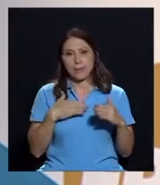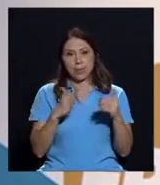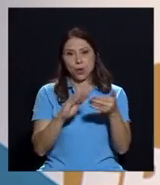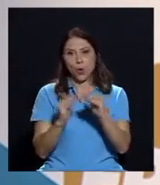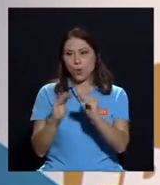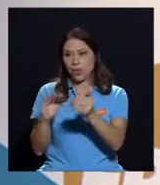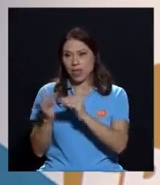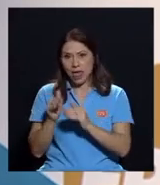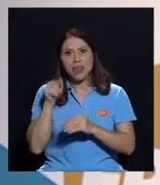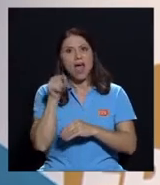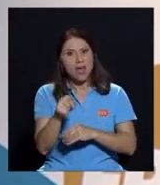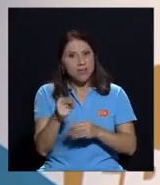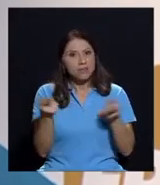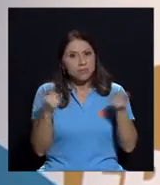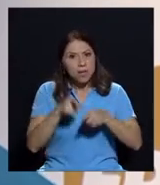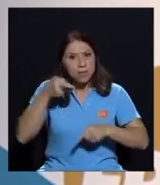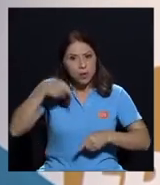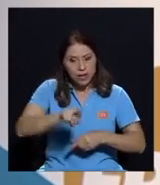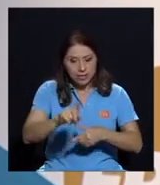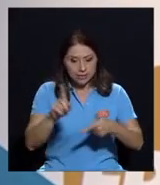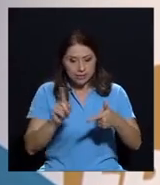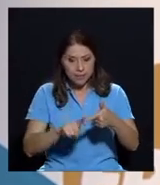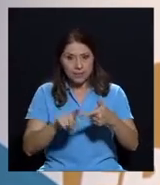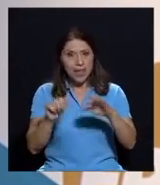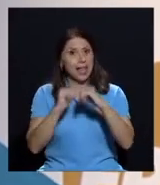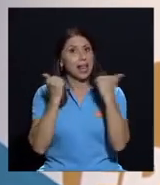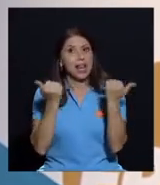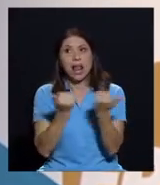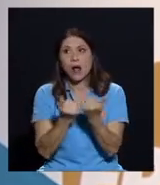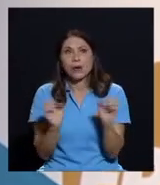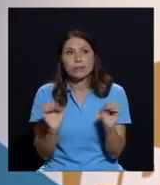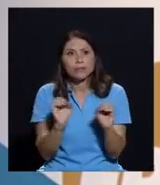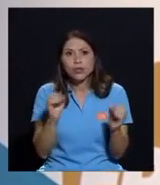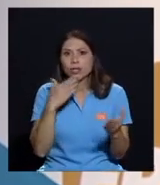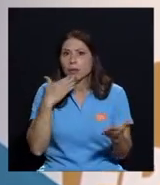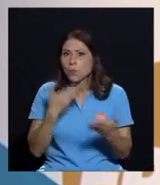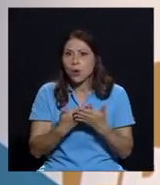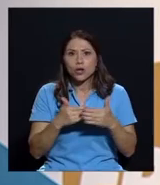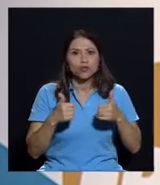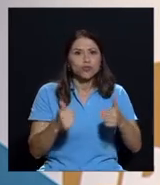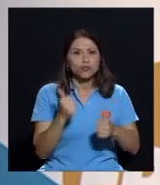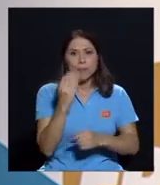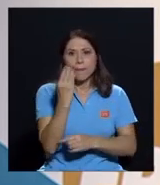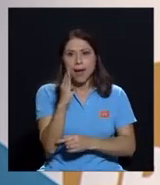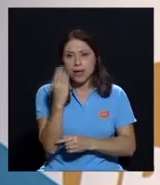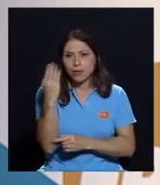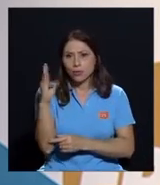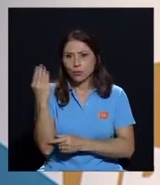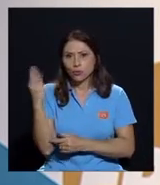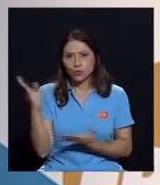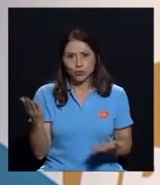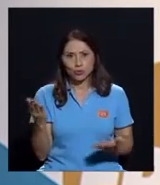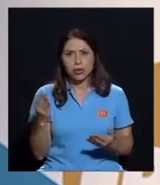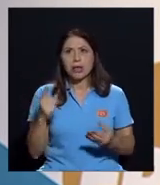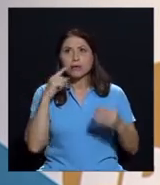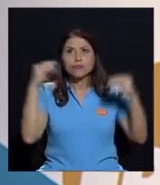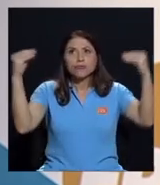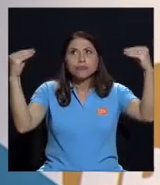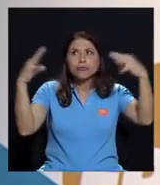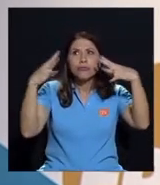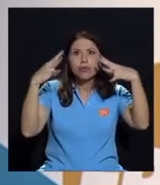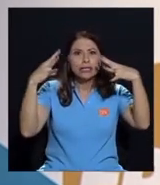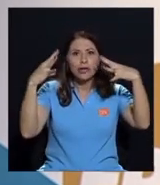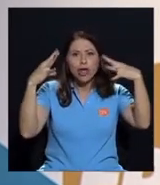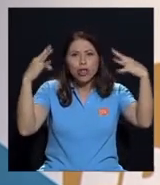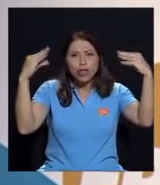temas de violencia el aula no tiene ni siquiera buenos baterías de baños y hay poca luminosidad y